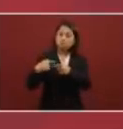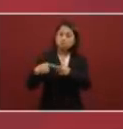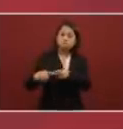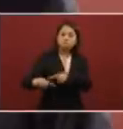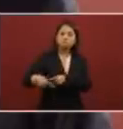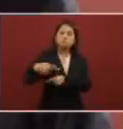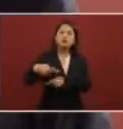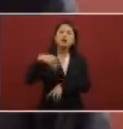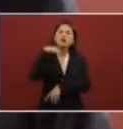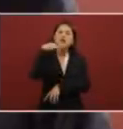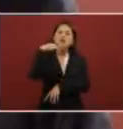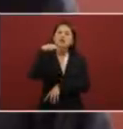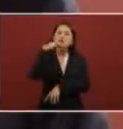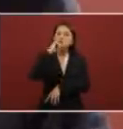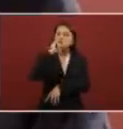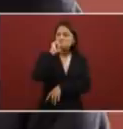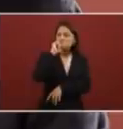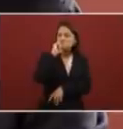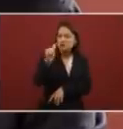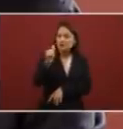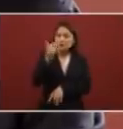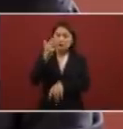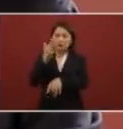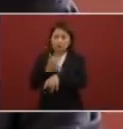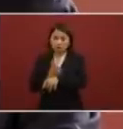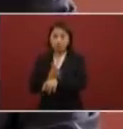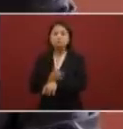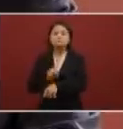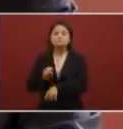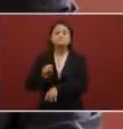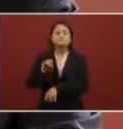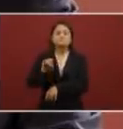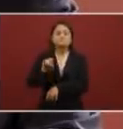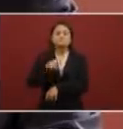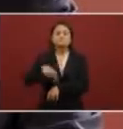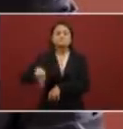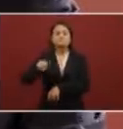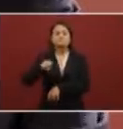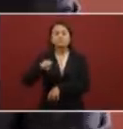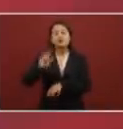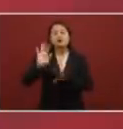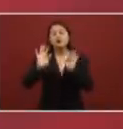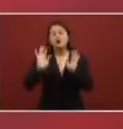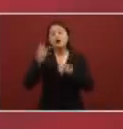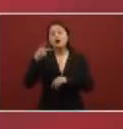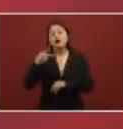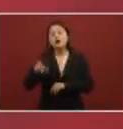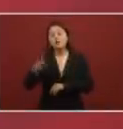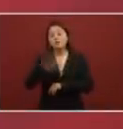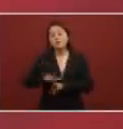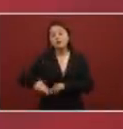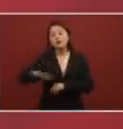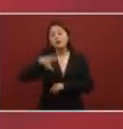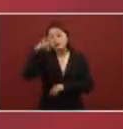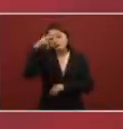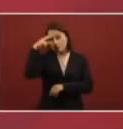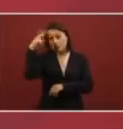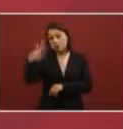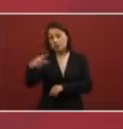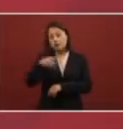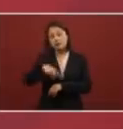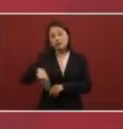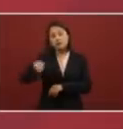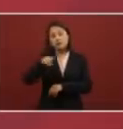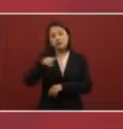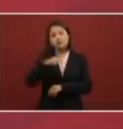Pero en función del interés nacional, de lo que le conviene a México, no creo que